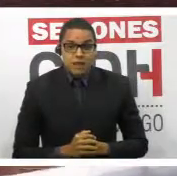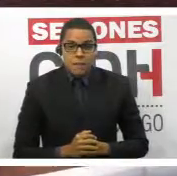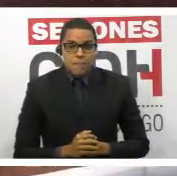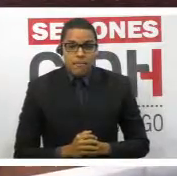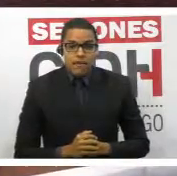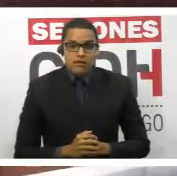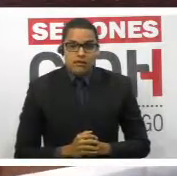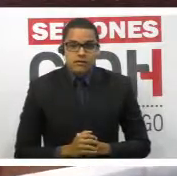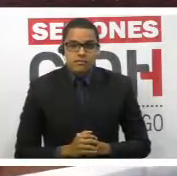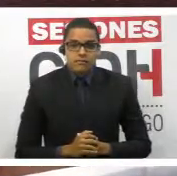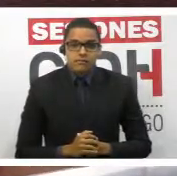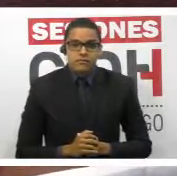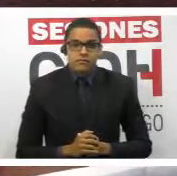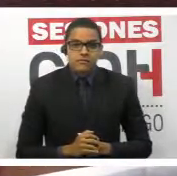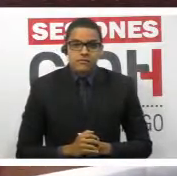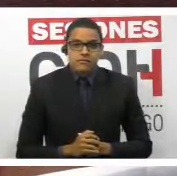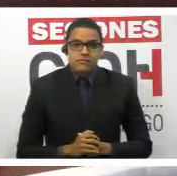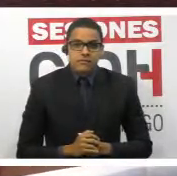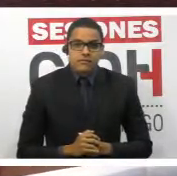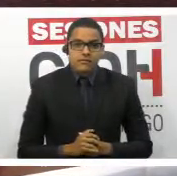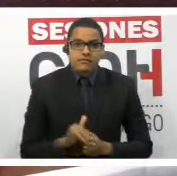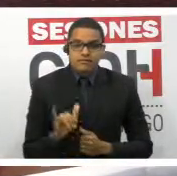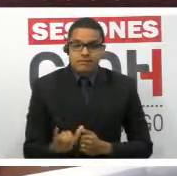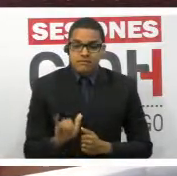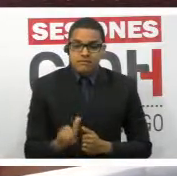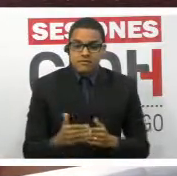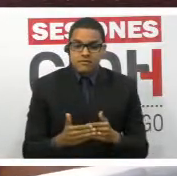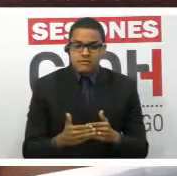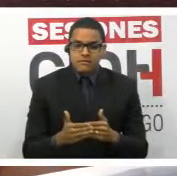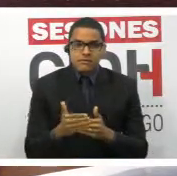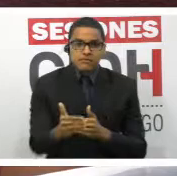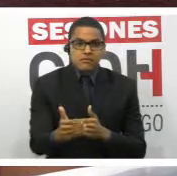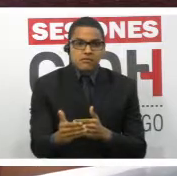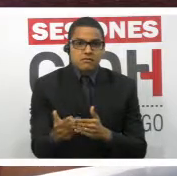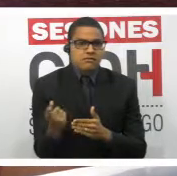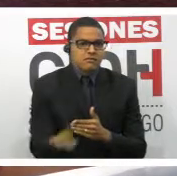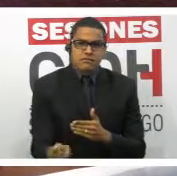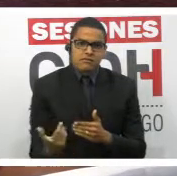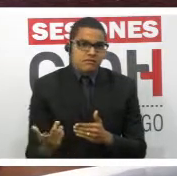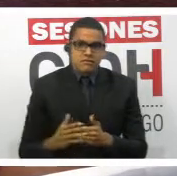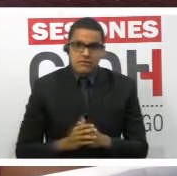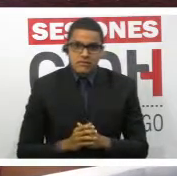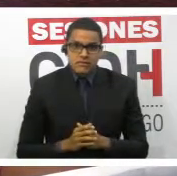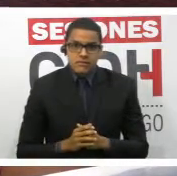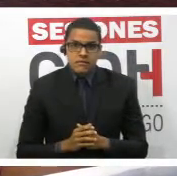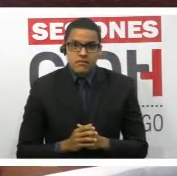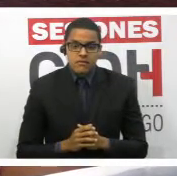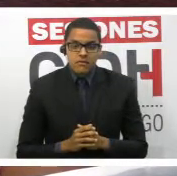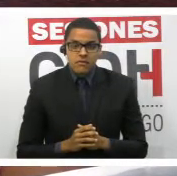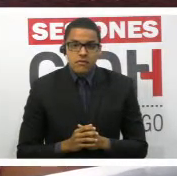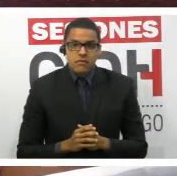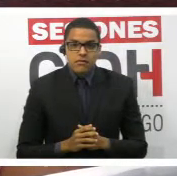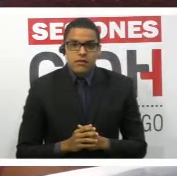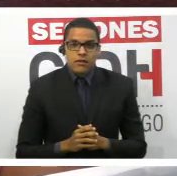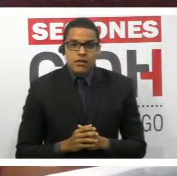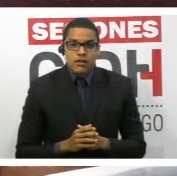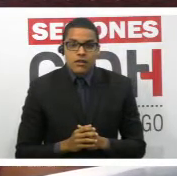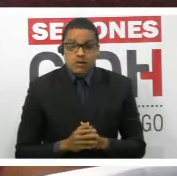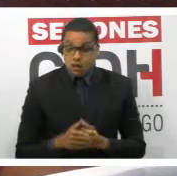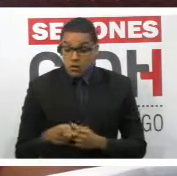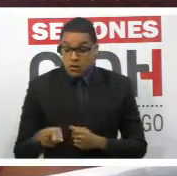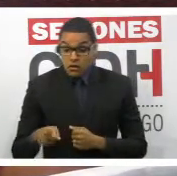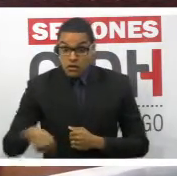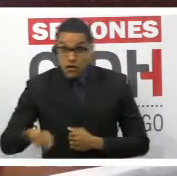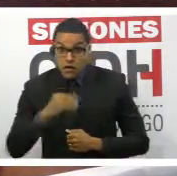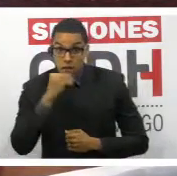esto trae muchas veces como consecuencia que ante la falta de accesibilidad